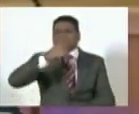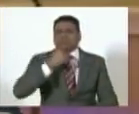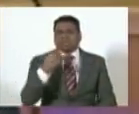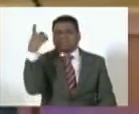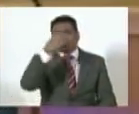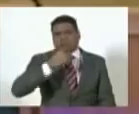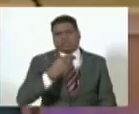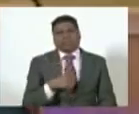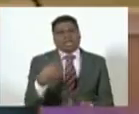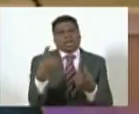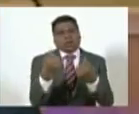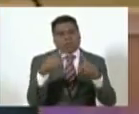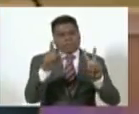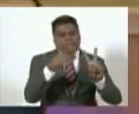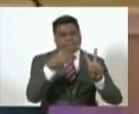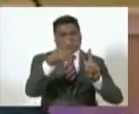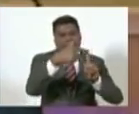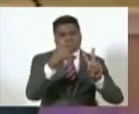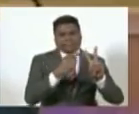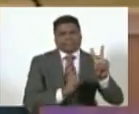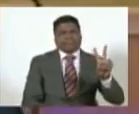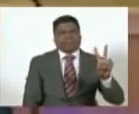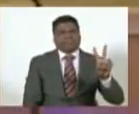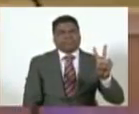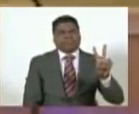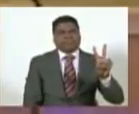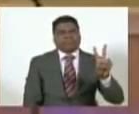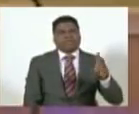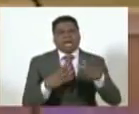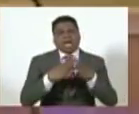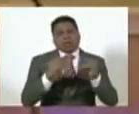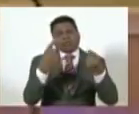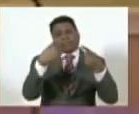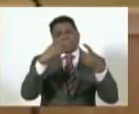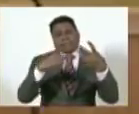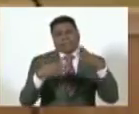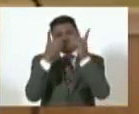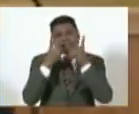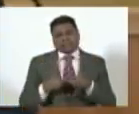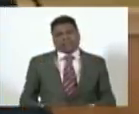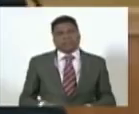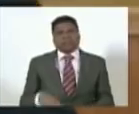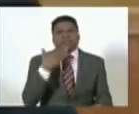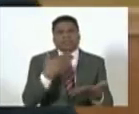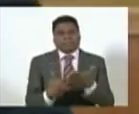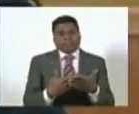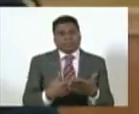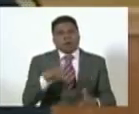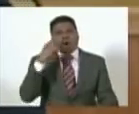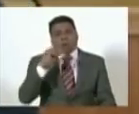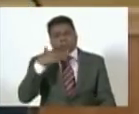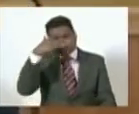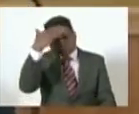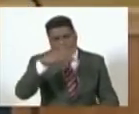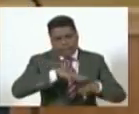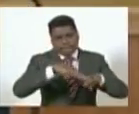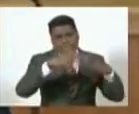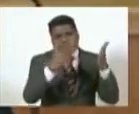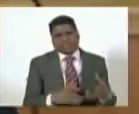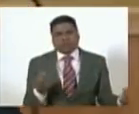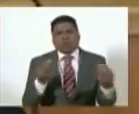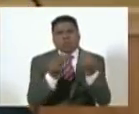Y la economía. En ese sentido, bueno, hay un conjunto de decisiones. Le pido a Tarek El Aissami que, junto al